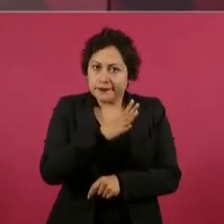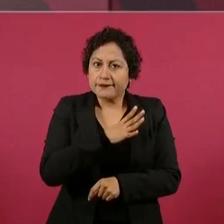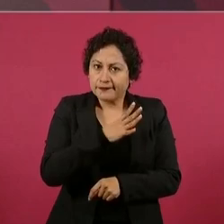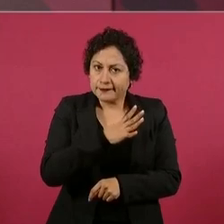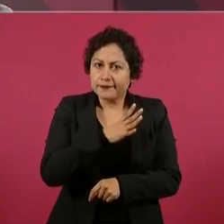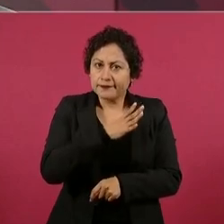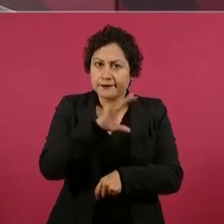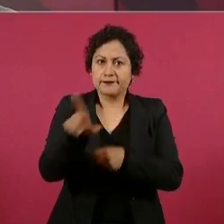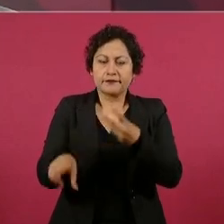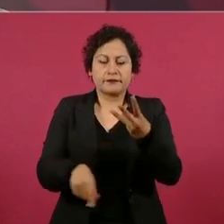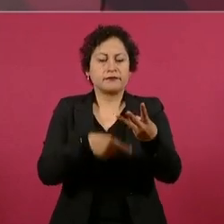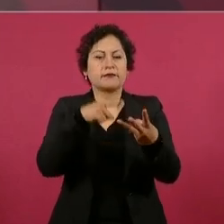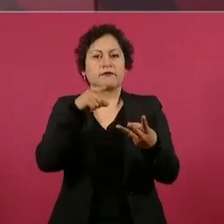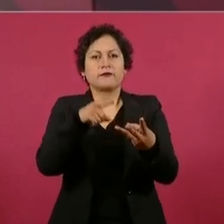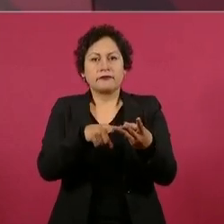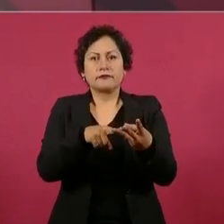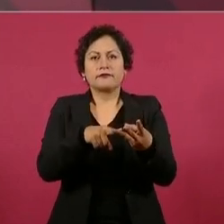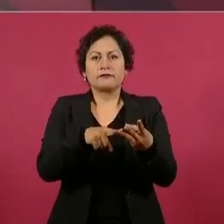un futuro